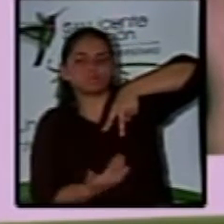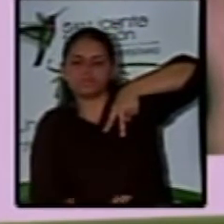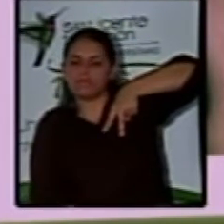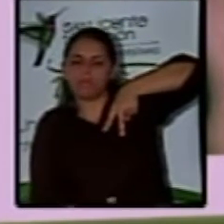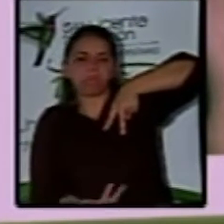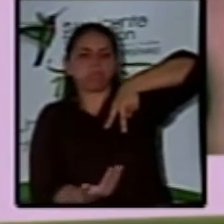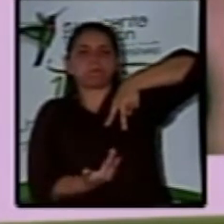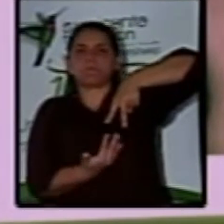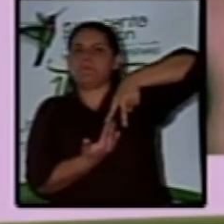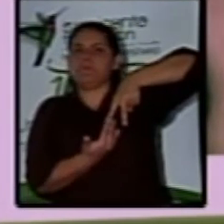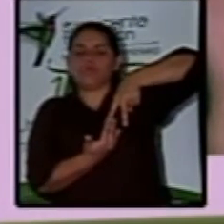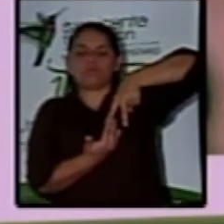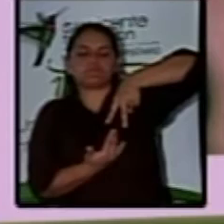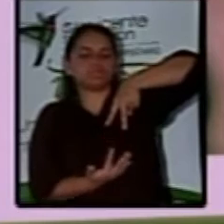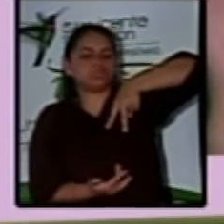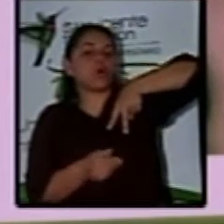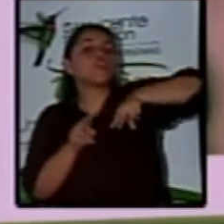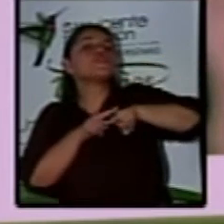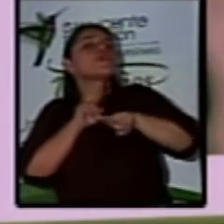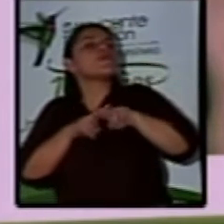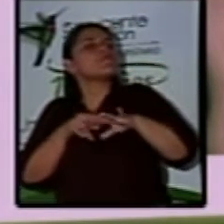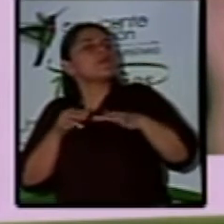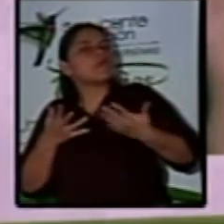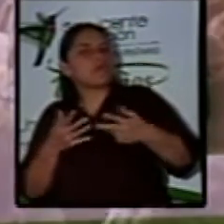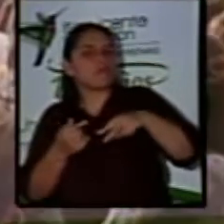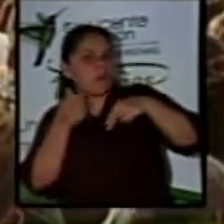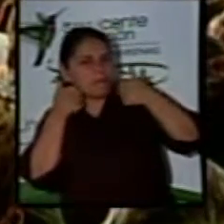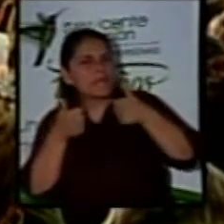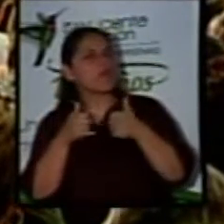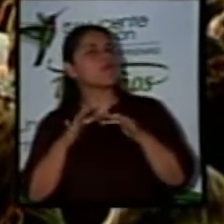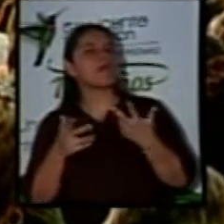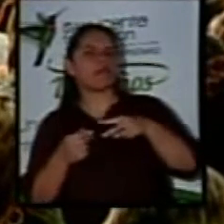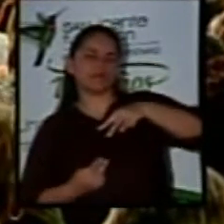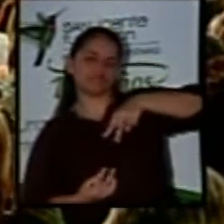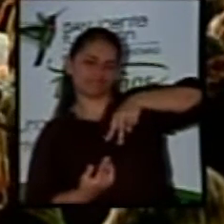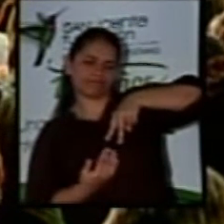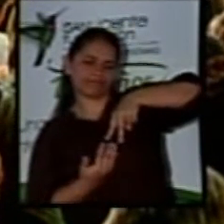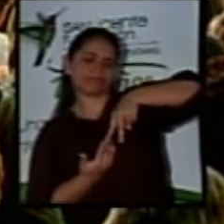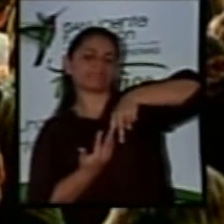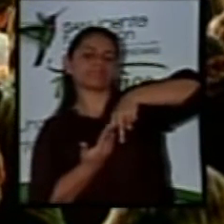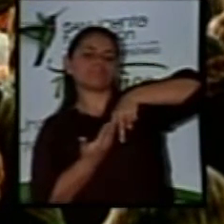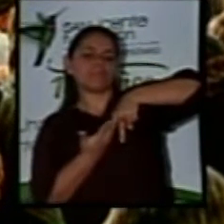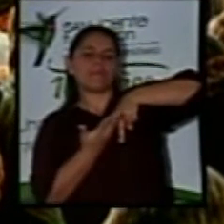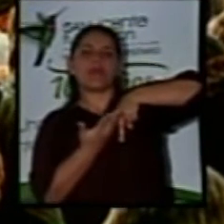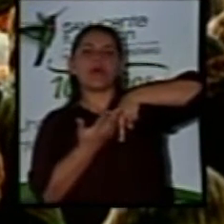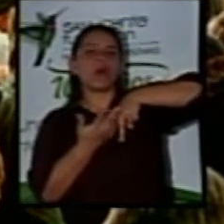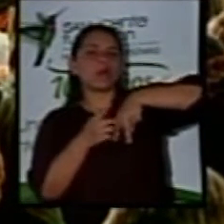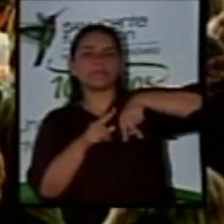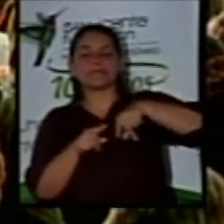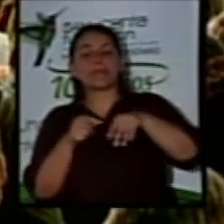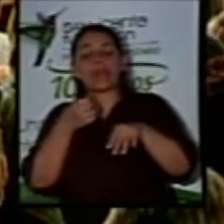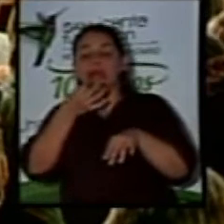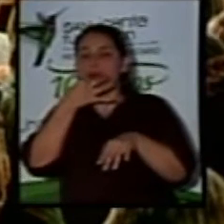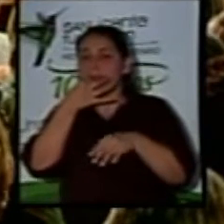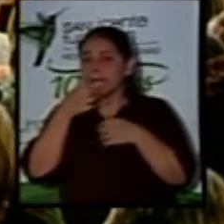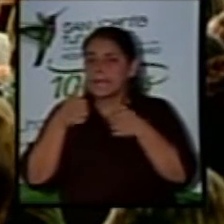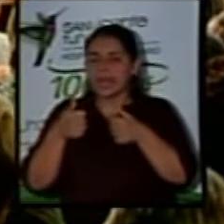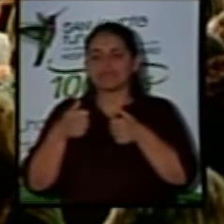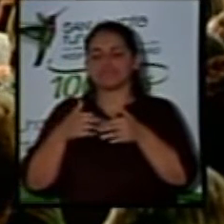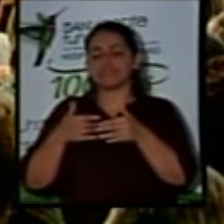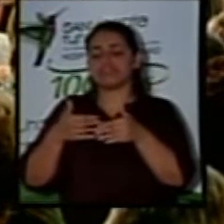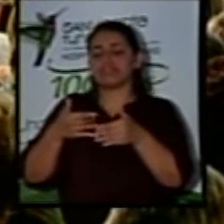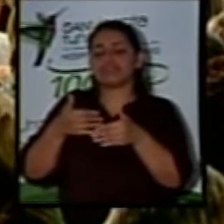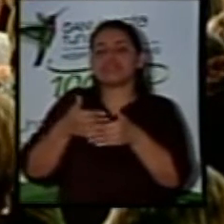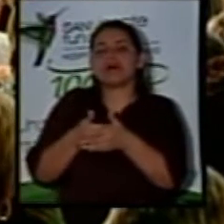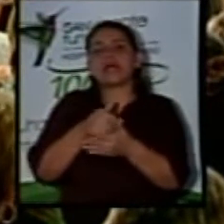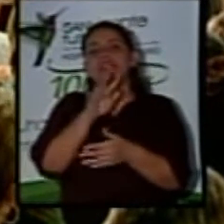corazón, como debe ser normalmente. Y si estos pacientes no son intervenidos con los tratamientos adecuados, en un tiempo, puede ser en 5